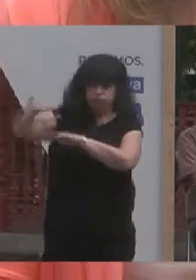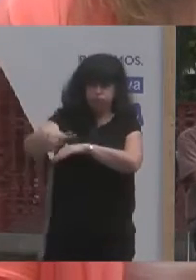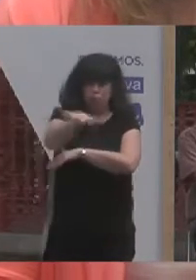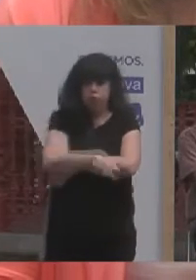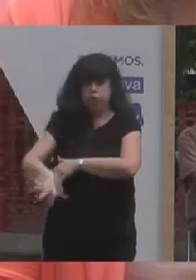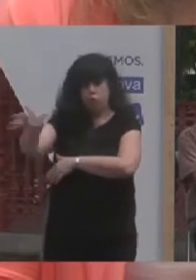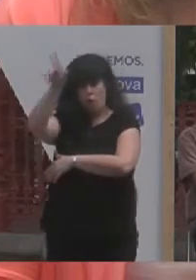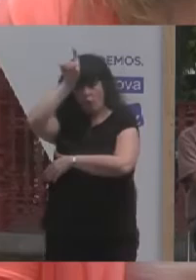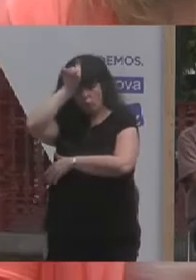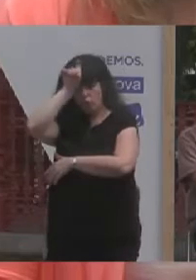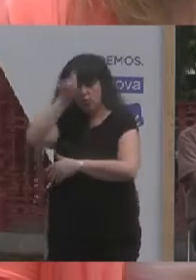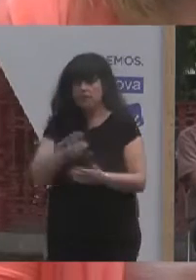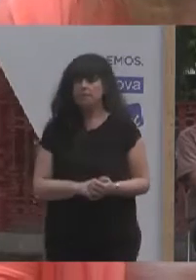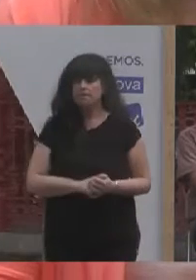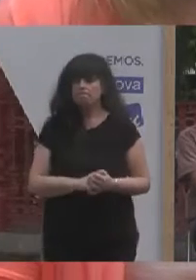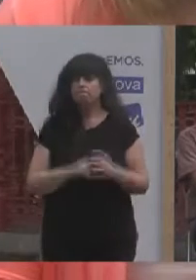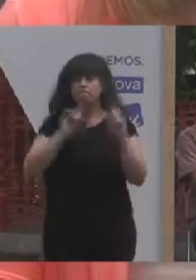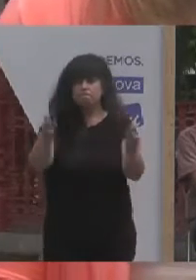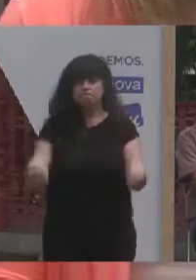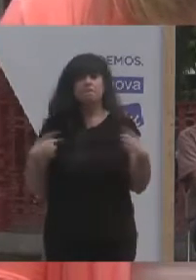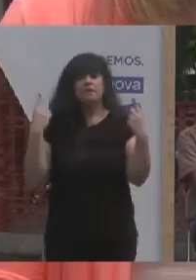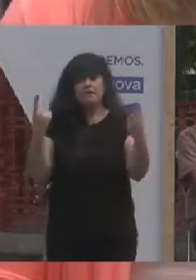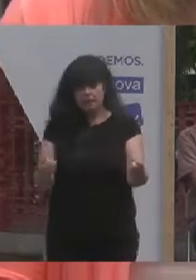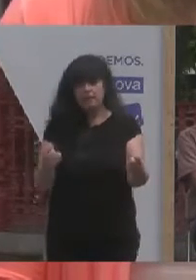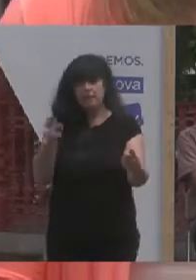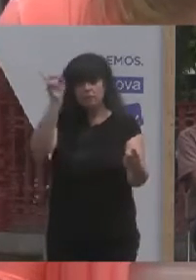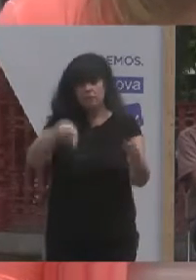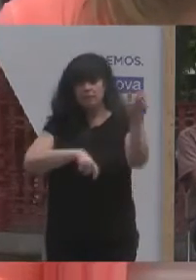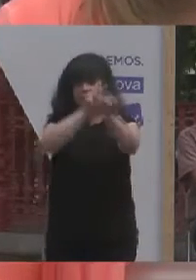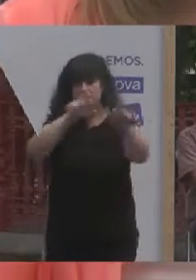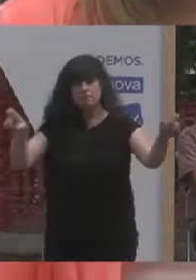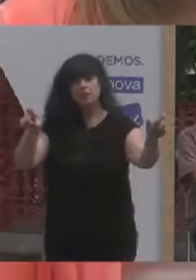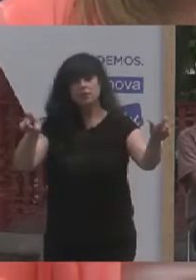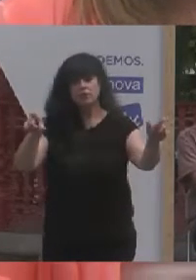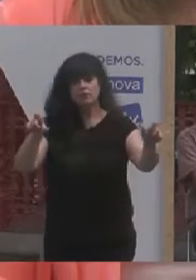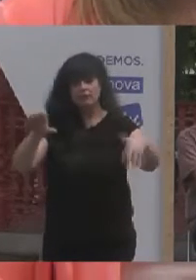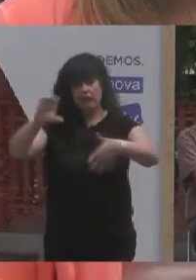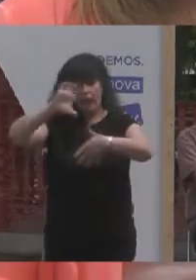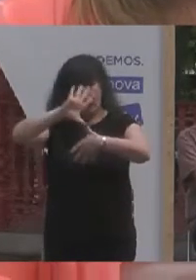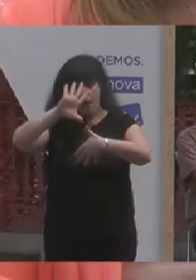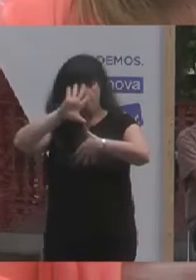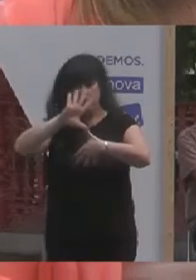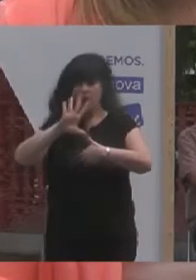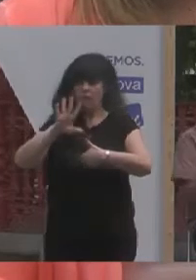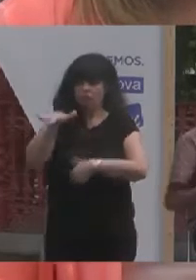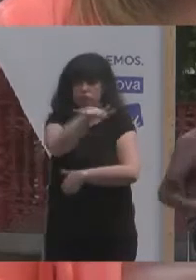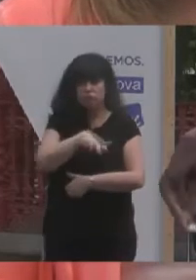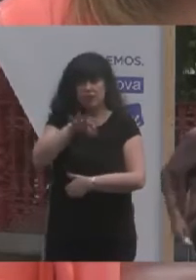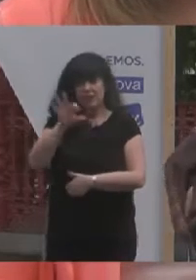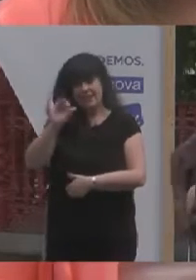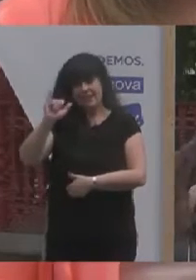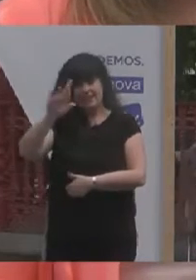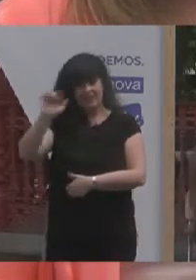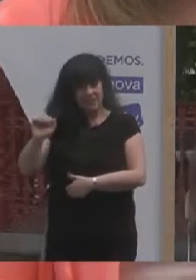Hubo a morte en un bombardeo por os americanos de ciudadanos rusos en Siria. Hai